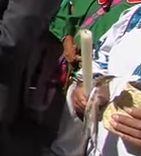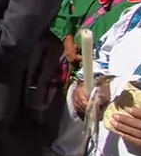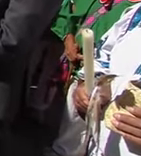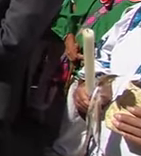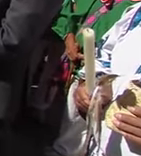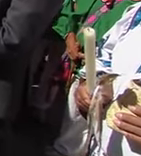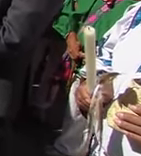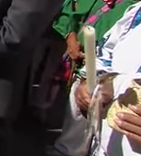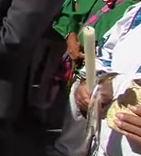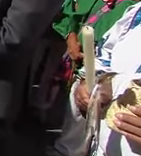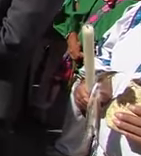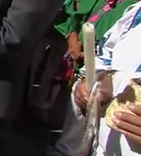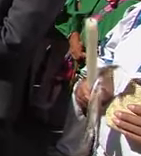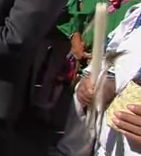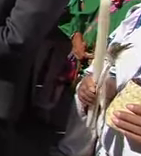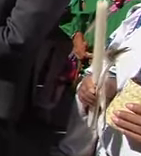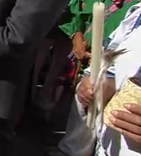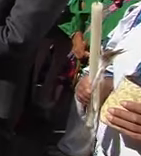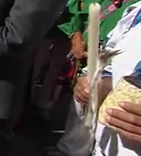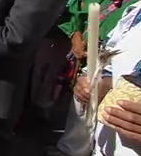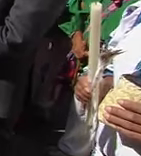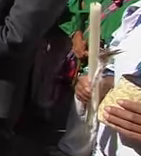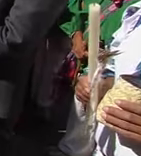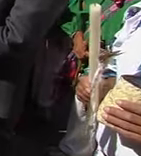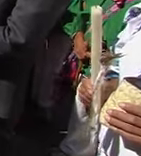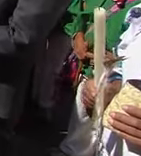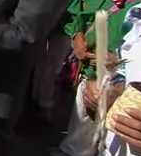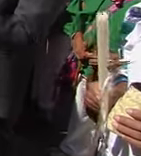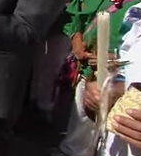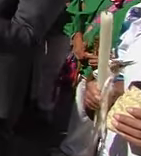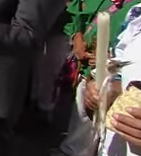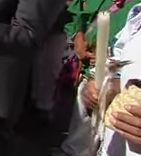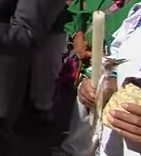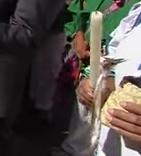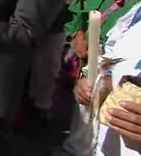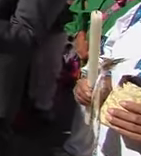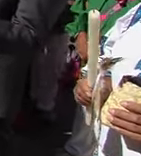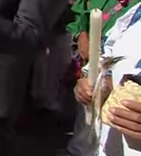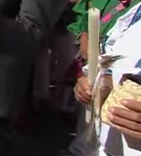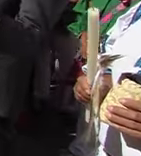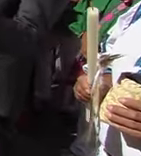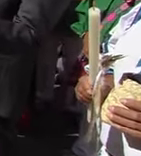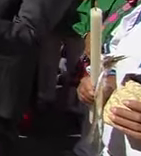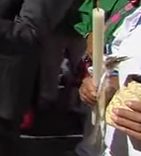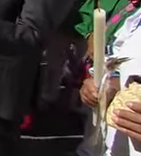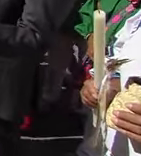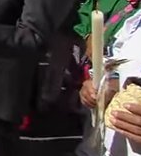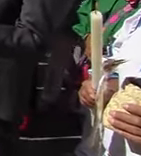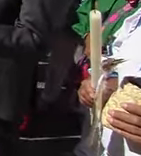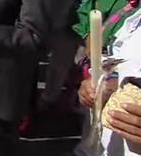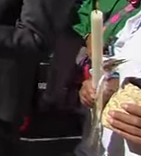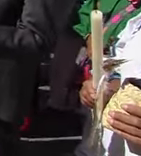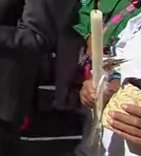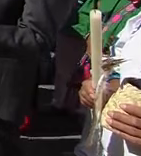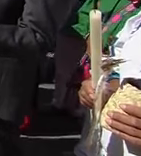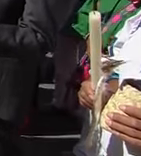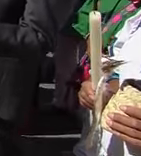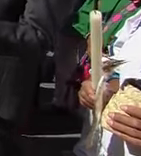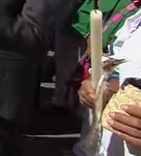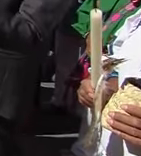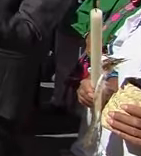que ustedes decidan, ¿sí? Donde ustedes quieran, ahí nos reunimos. Y